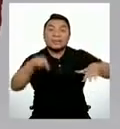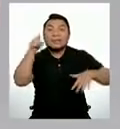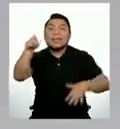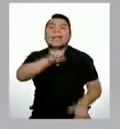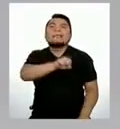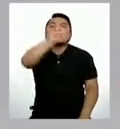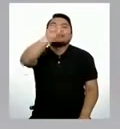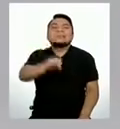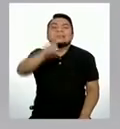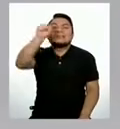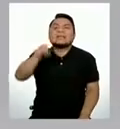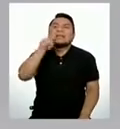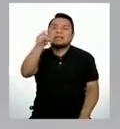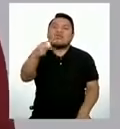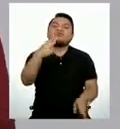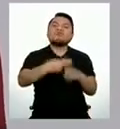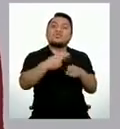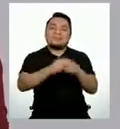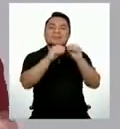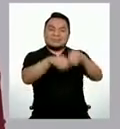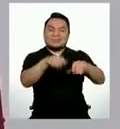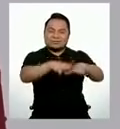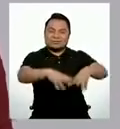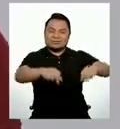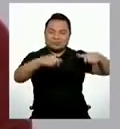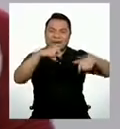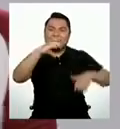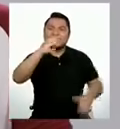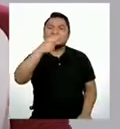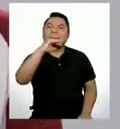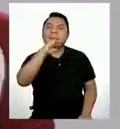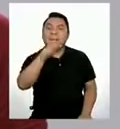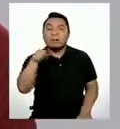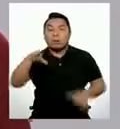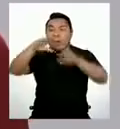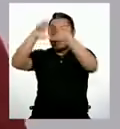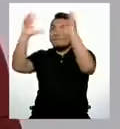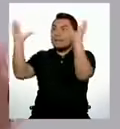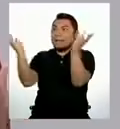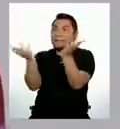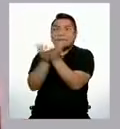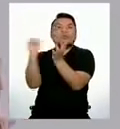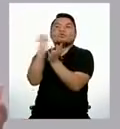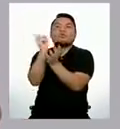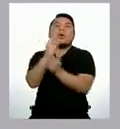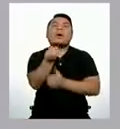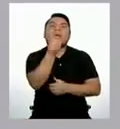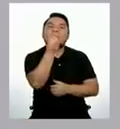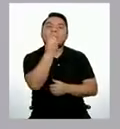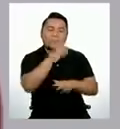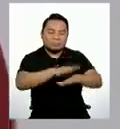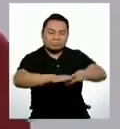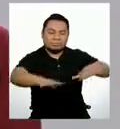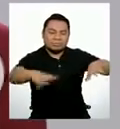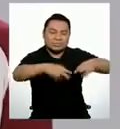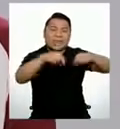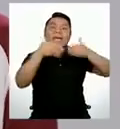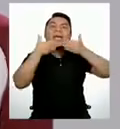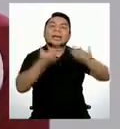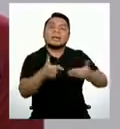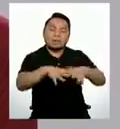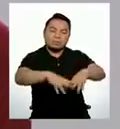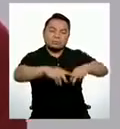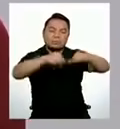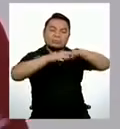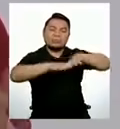es así como muchos llaman a la tierra, pero no, no se confundan, no al planeta tierra, sino al alimento natural, pues gracias a la tierra